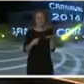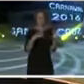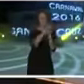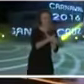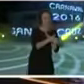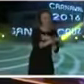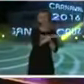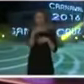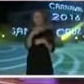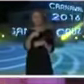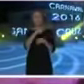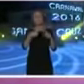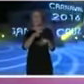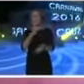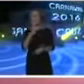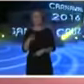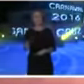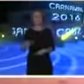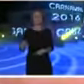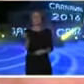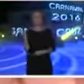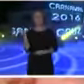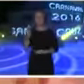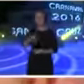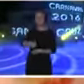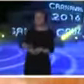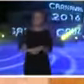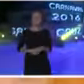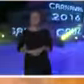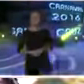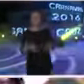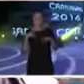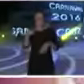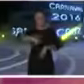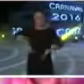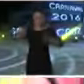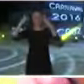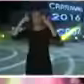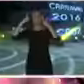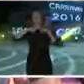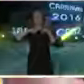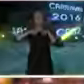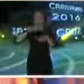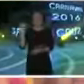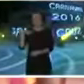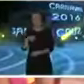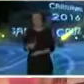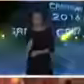sentido, humor e ironía. ¡Qué bonito! ¡Qué tiro casi perdido!